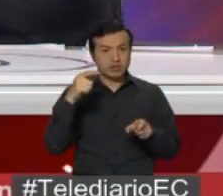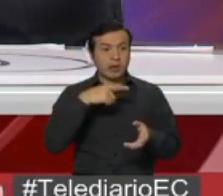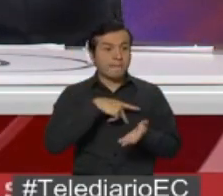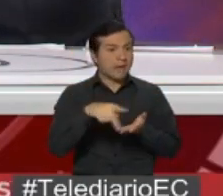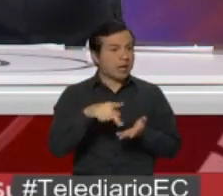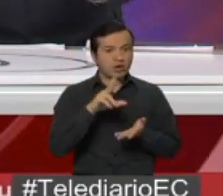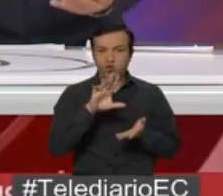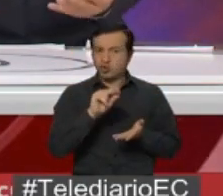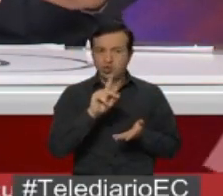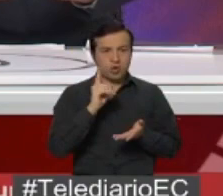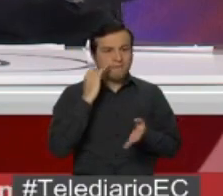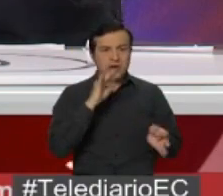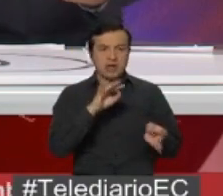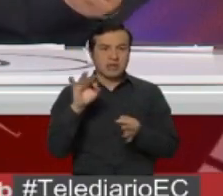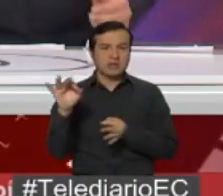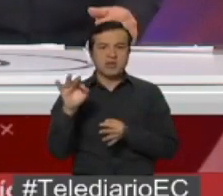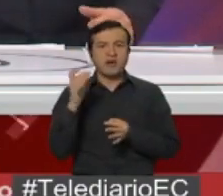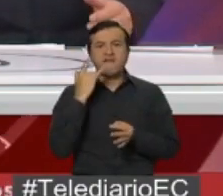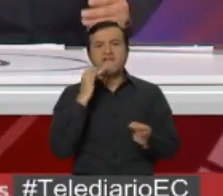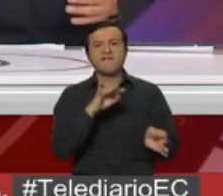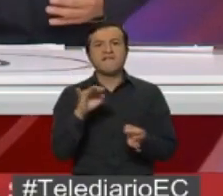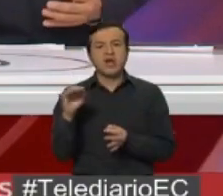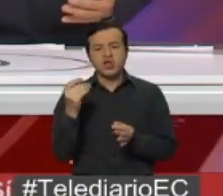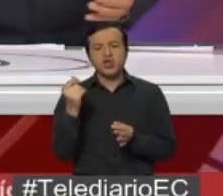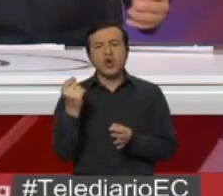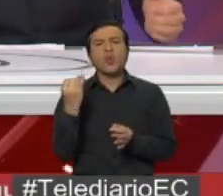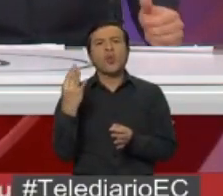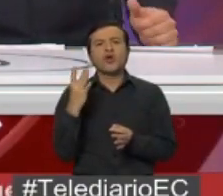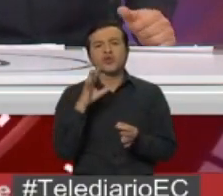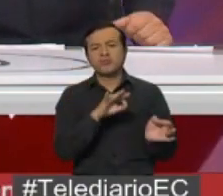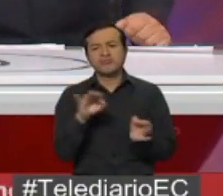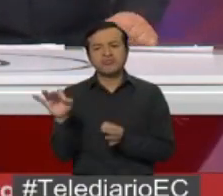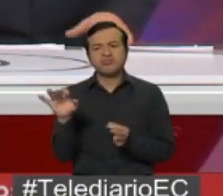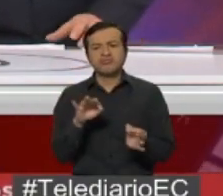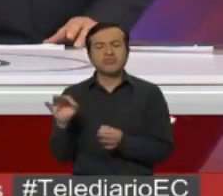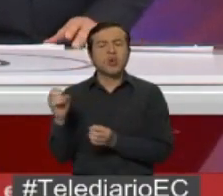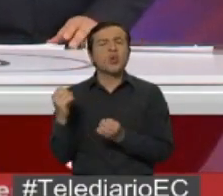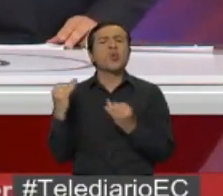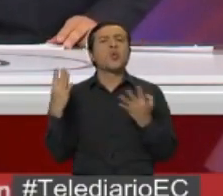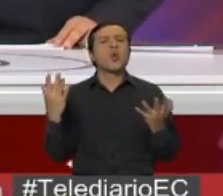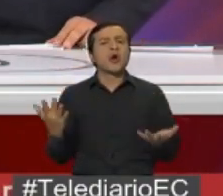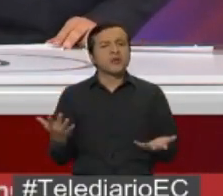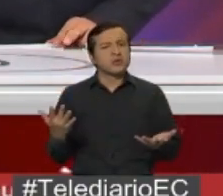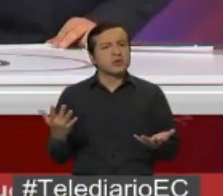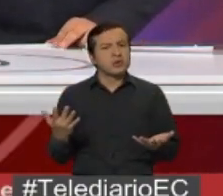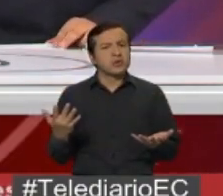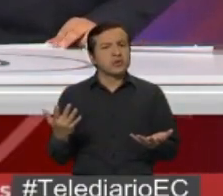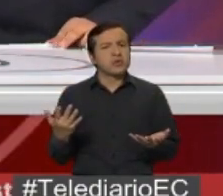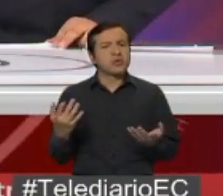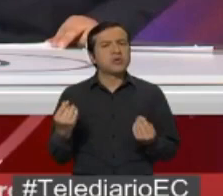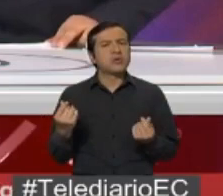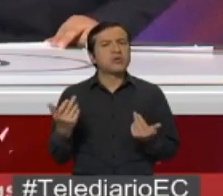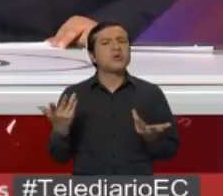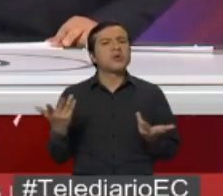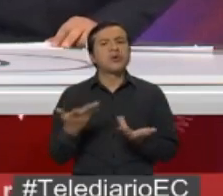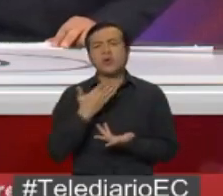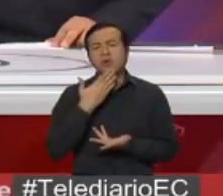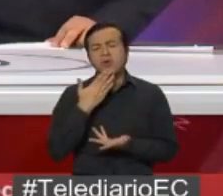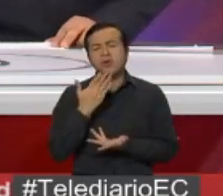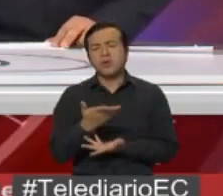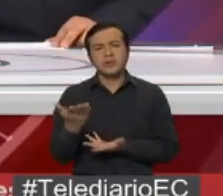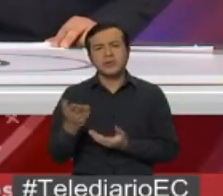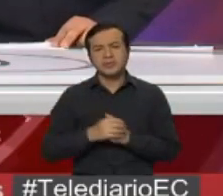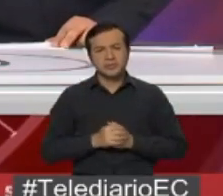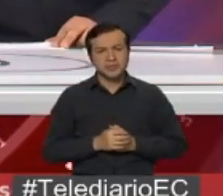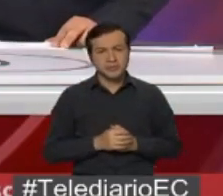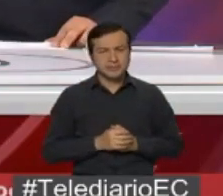últimas estas últimas semanas últimos días los socios de las distintas cooperativas y mutualistas de la economía popular y solidaria